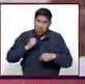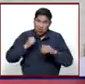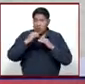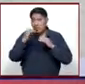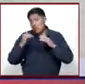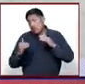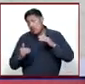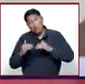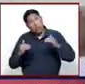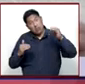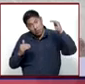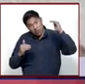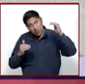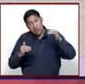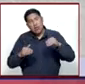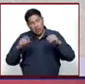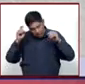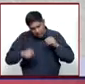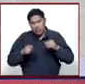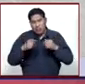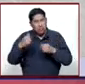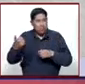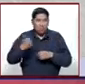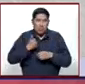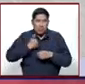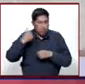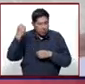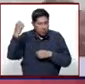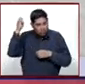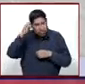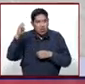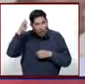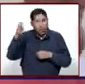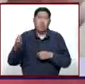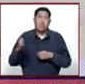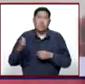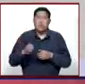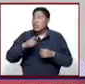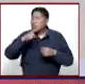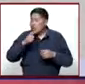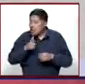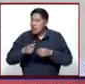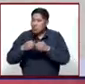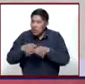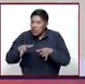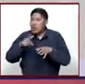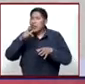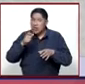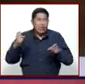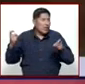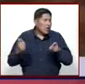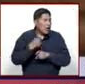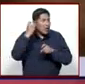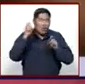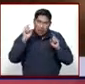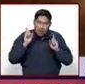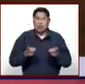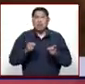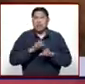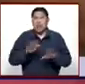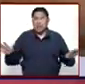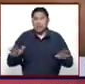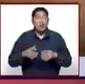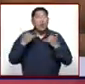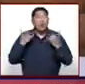electoral que distribuya de acuerdo a quien le corresponde a los departamentos los escaños. Hoy Evo